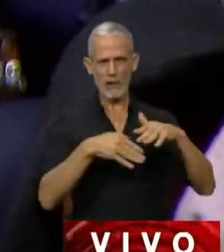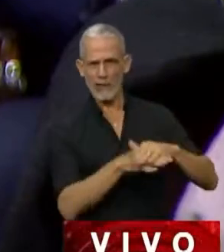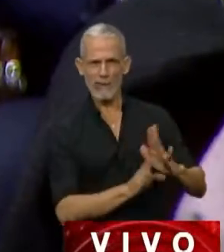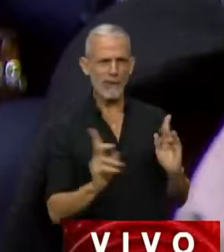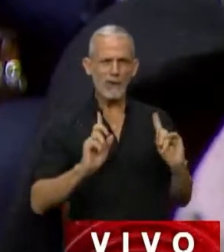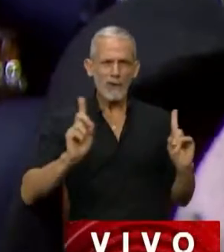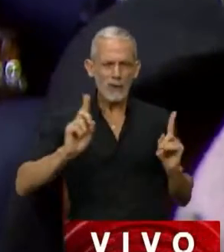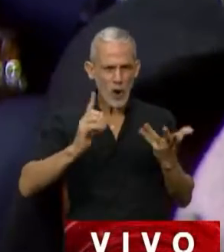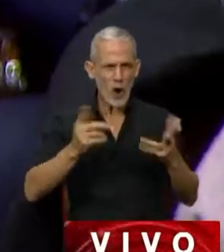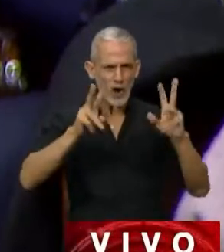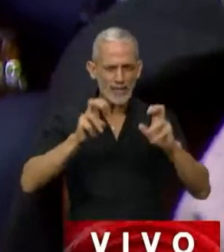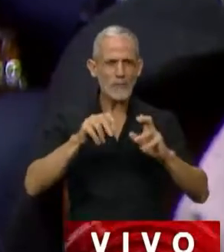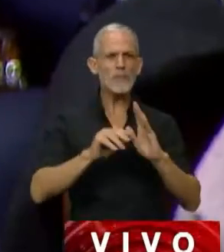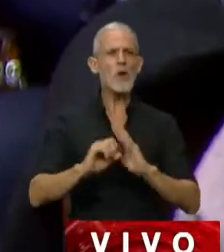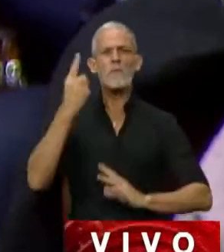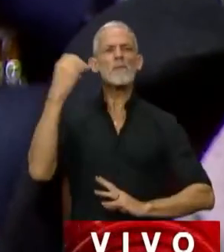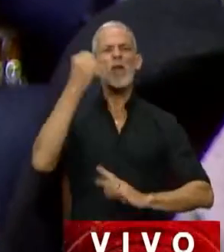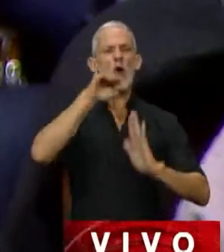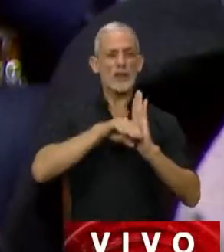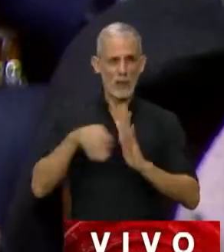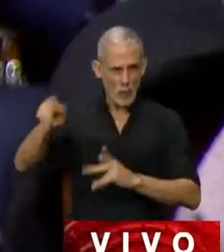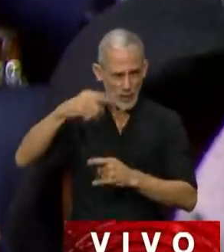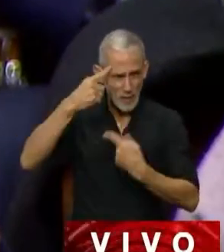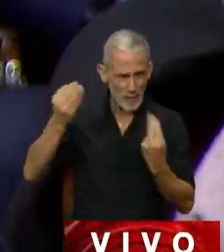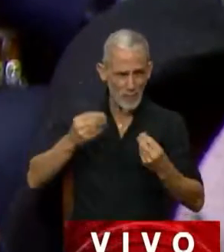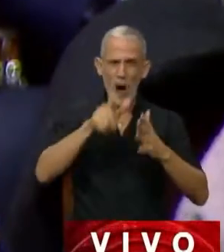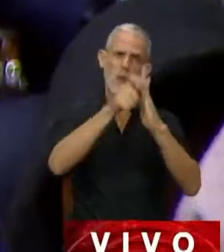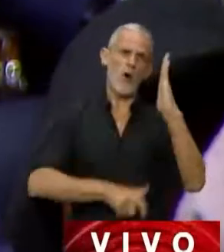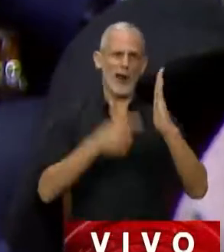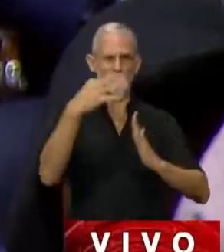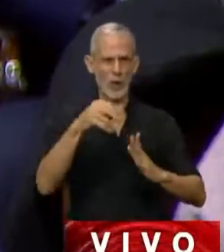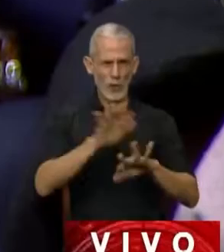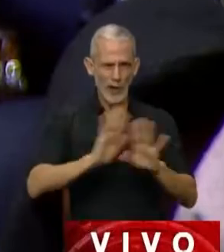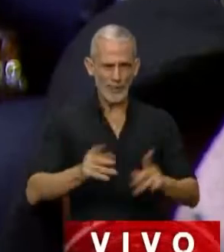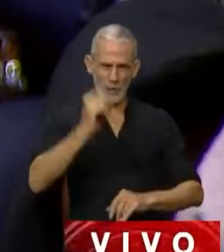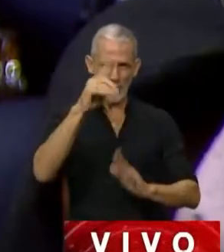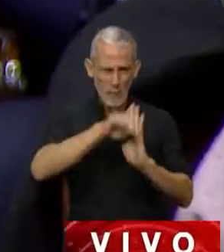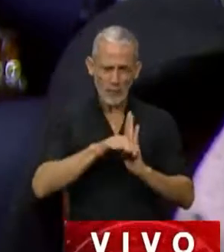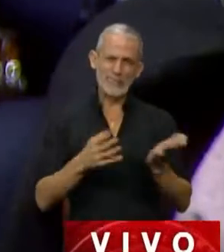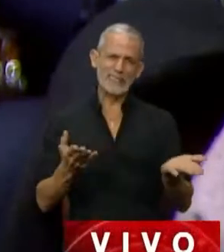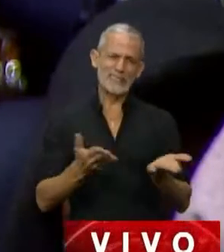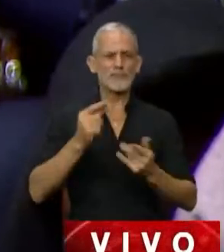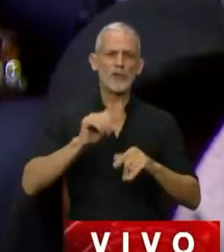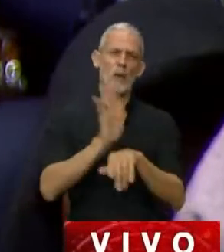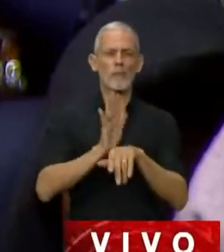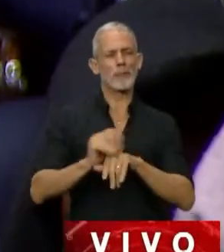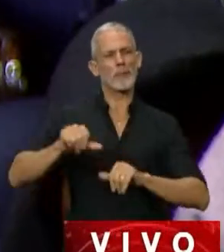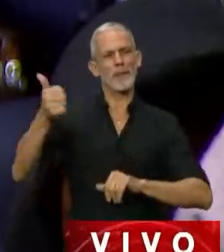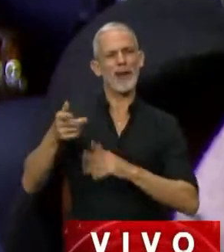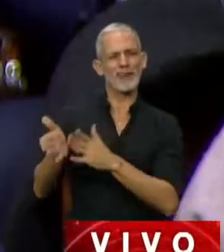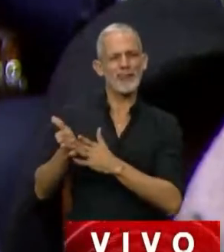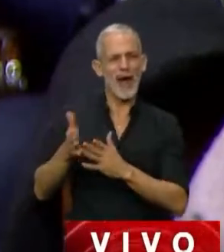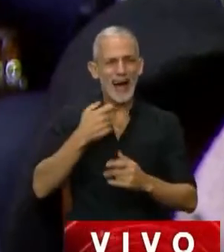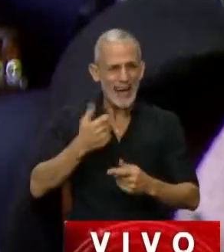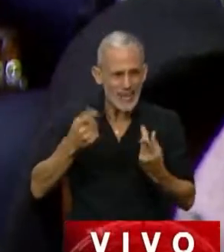estamos haciendo, y el orden de prioridad que le dan ustedes es la boleta única. Me parece que simplemente quieren sacar una ventaja